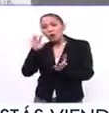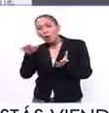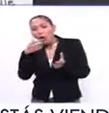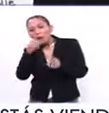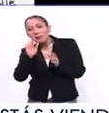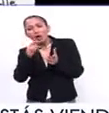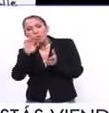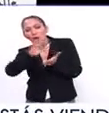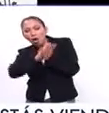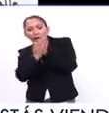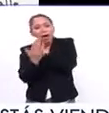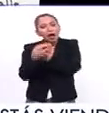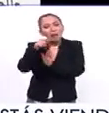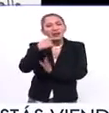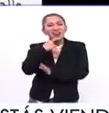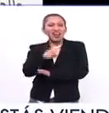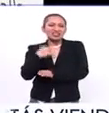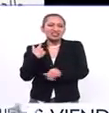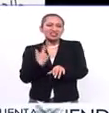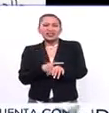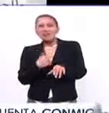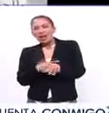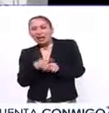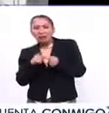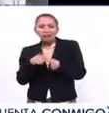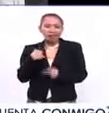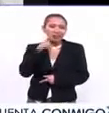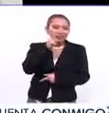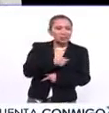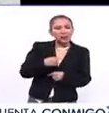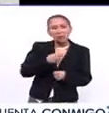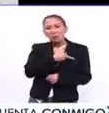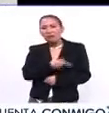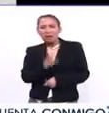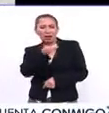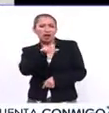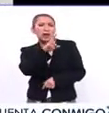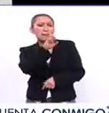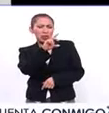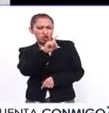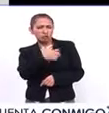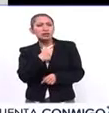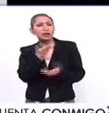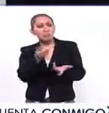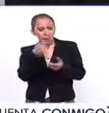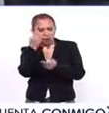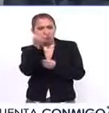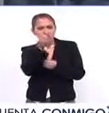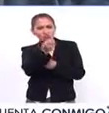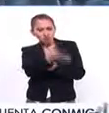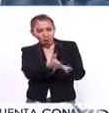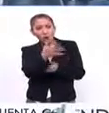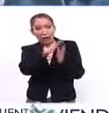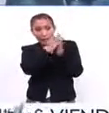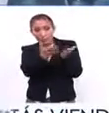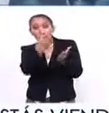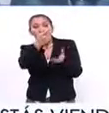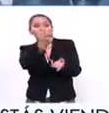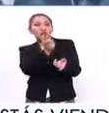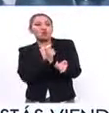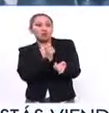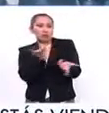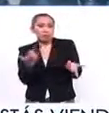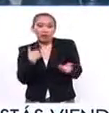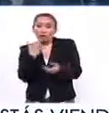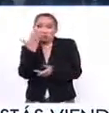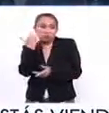gran poeta, al que se queja de su salud, al que siempre vive pobre y le dice a Remedios Varo, te voy a mandar un libro, pero mándame tú el